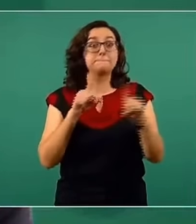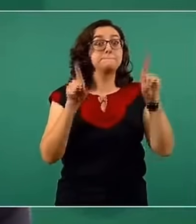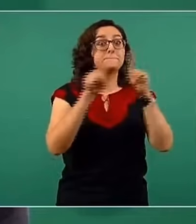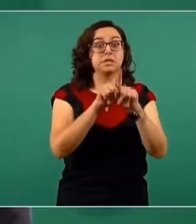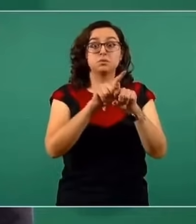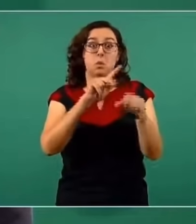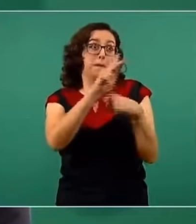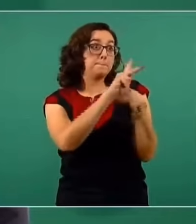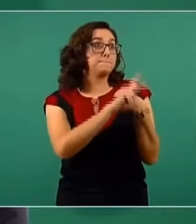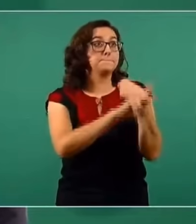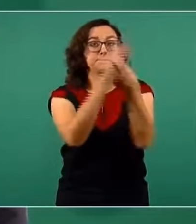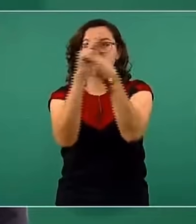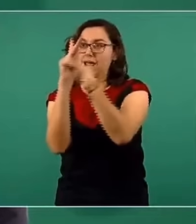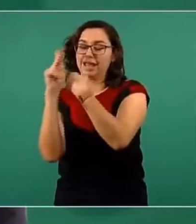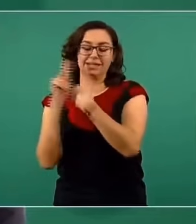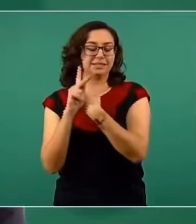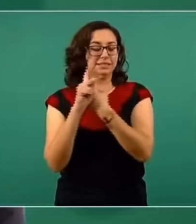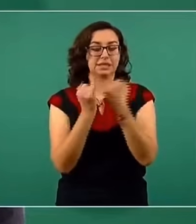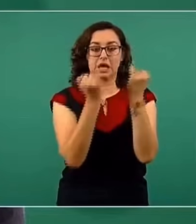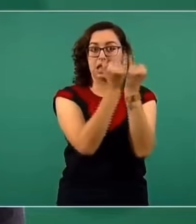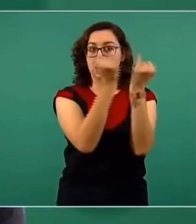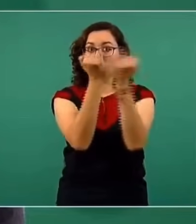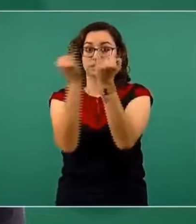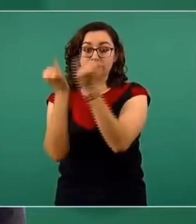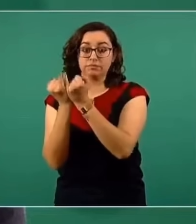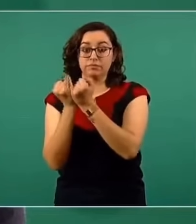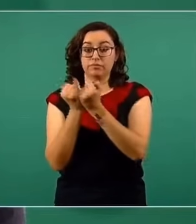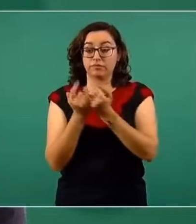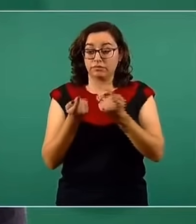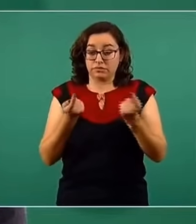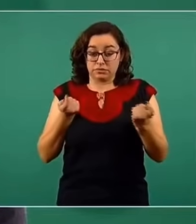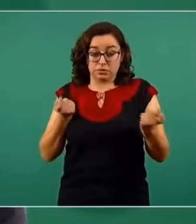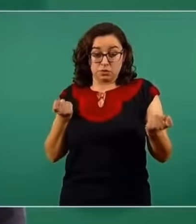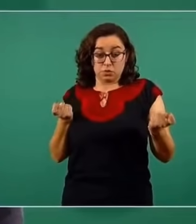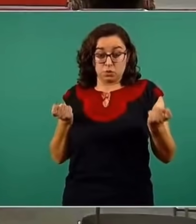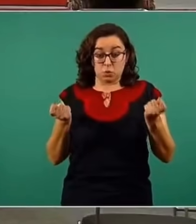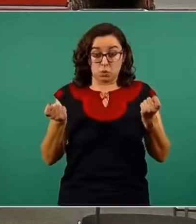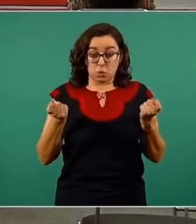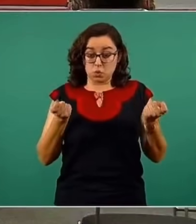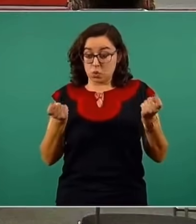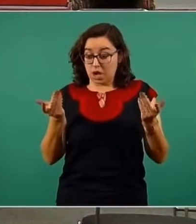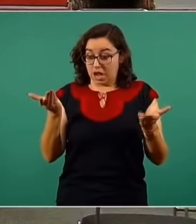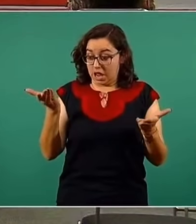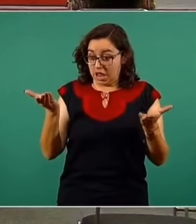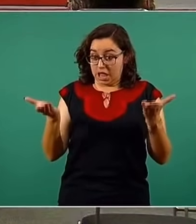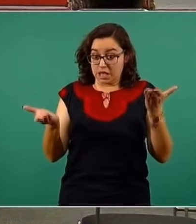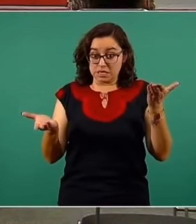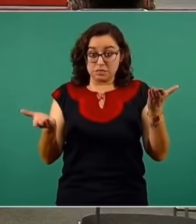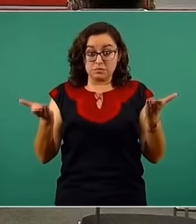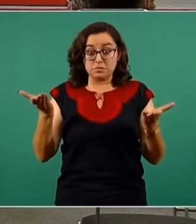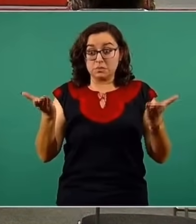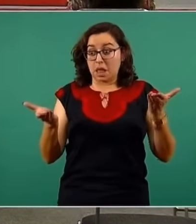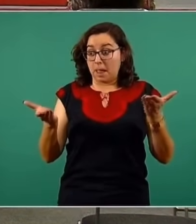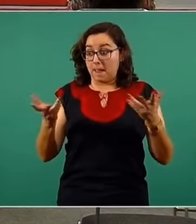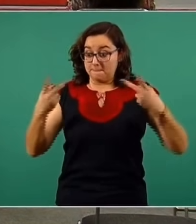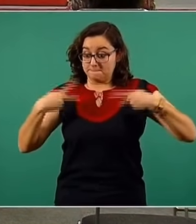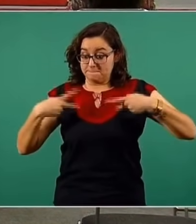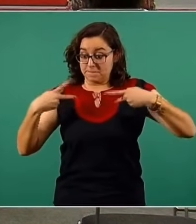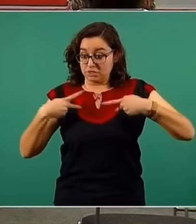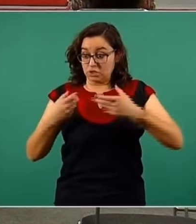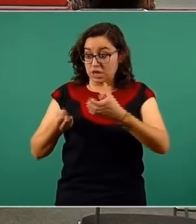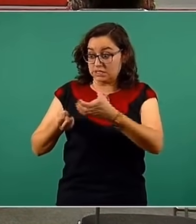Llegar al balance exacto en donde se reduce esa movilidad,